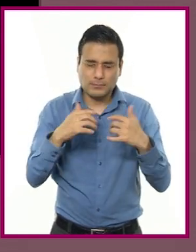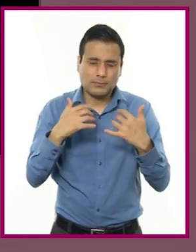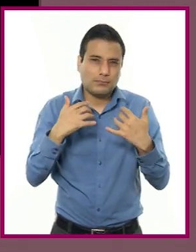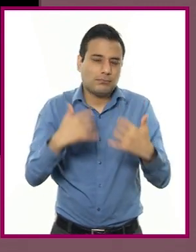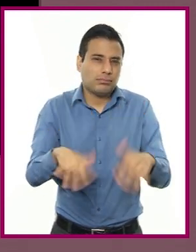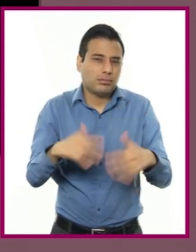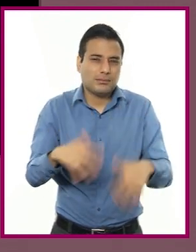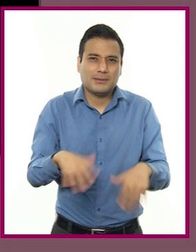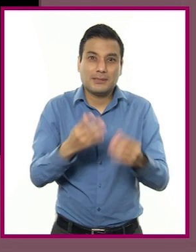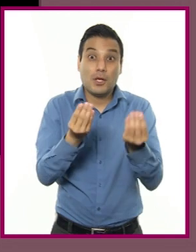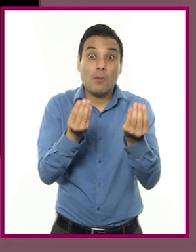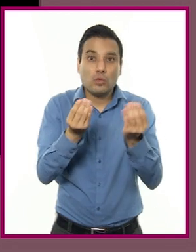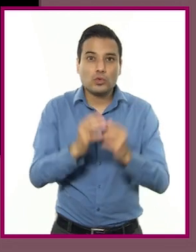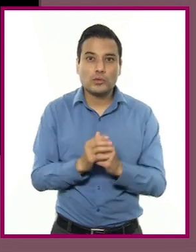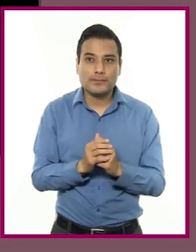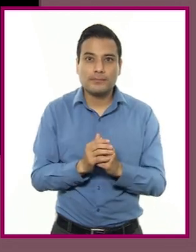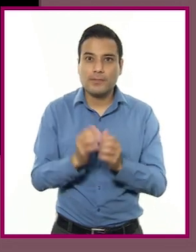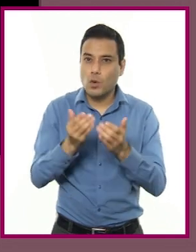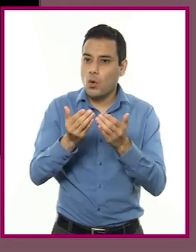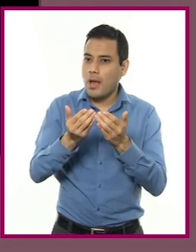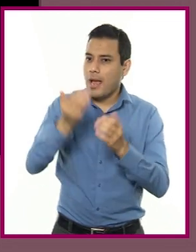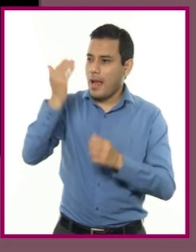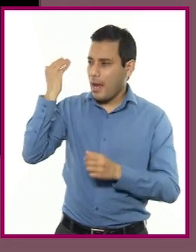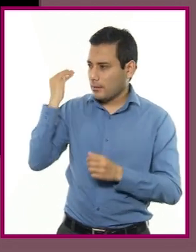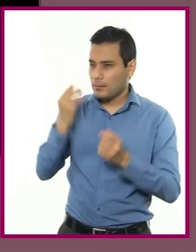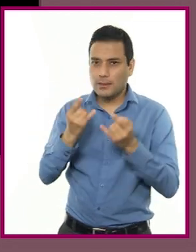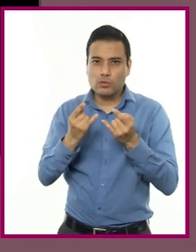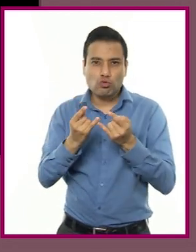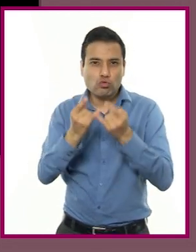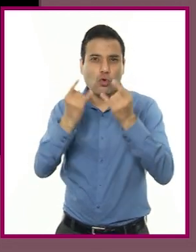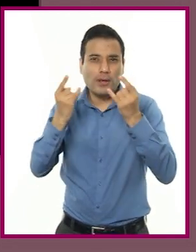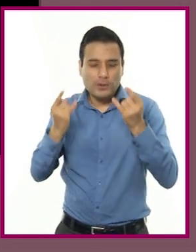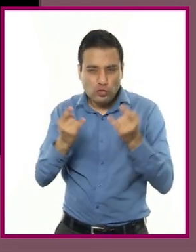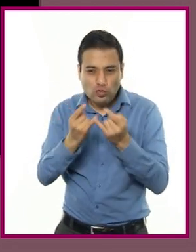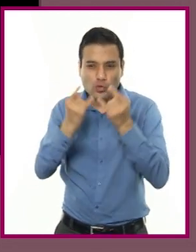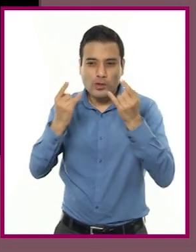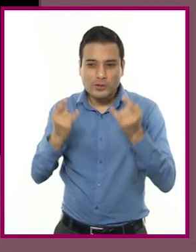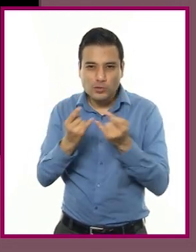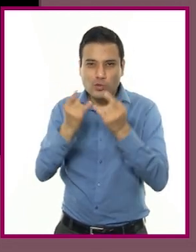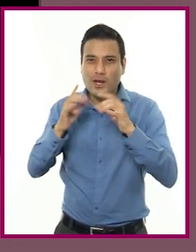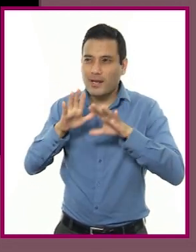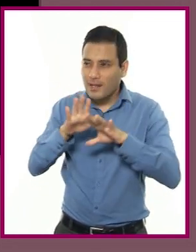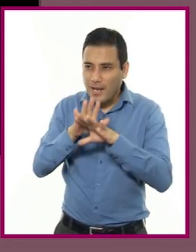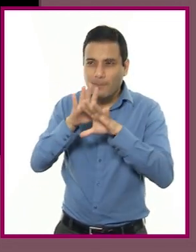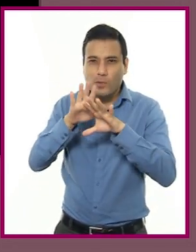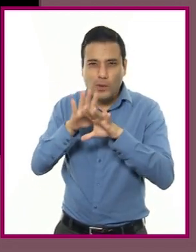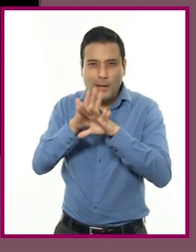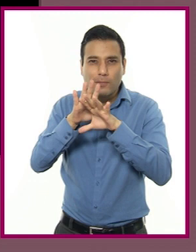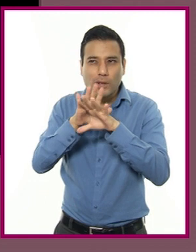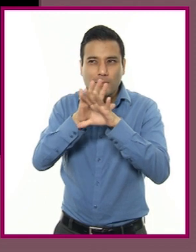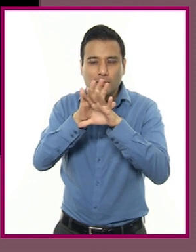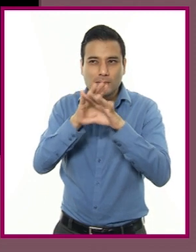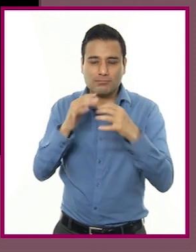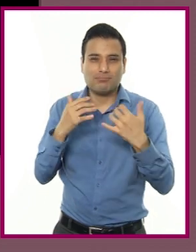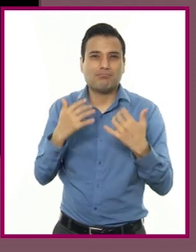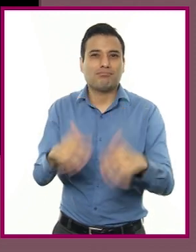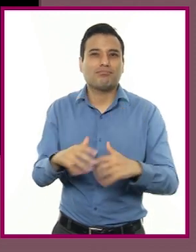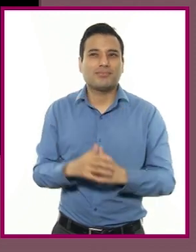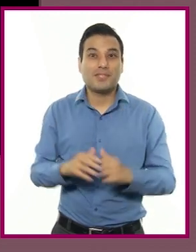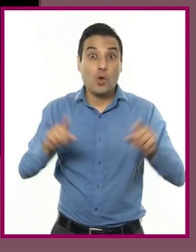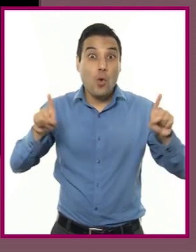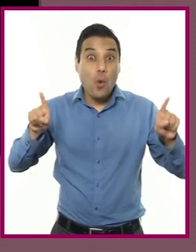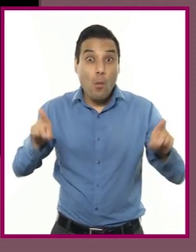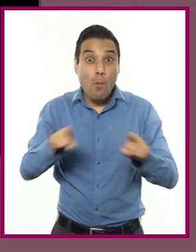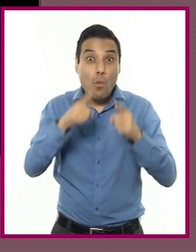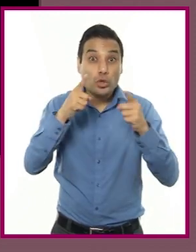pensar en los siglos y siglos de cambios, de adaptaciones, de experimentos por parte de los músicos para dar